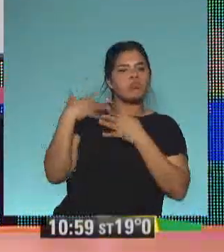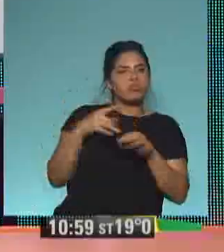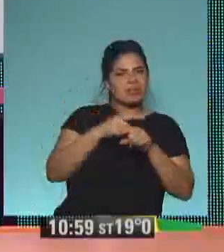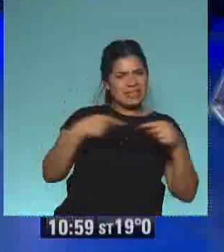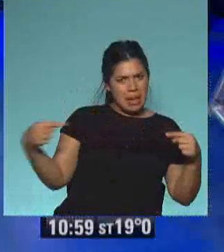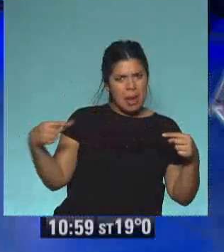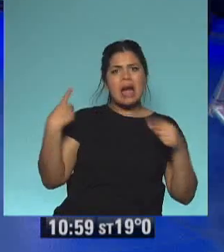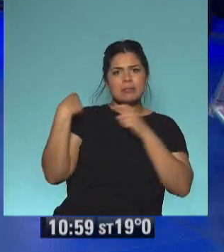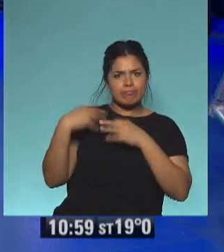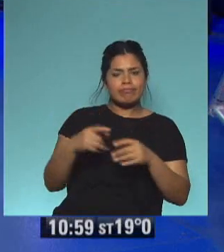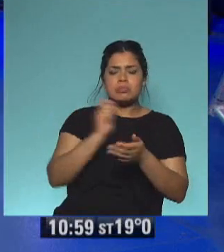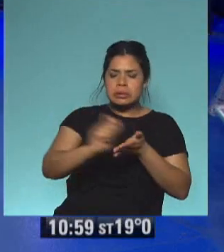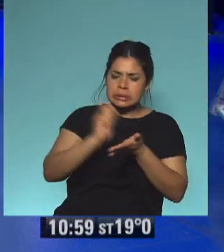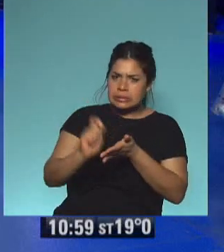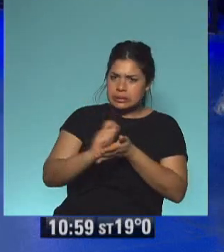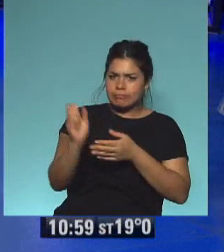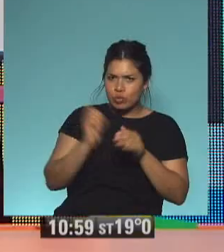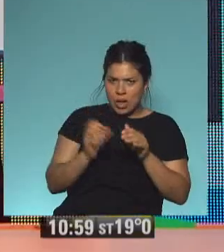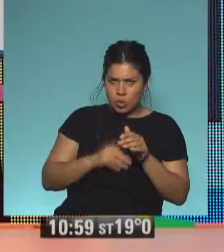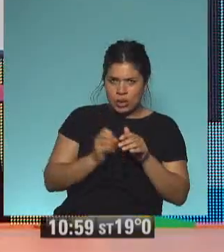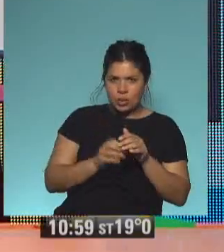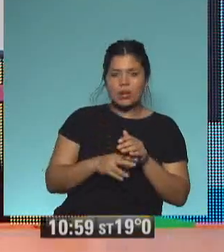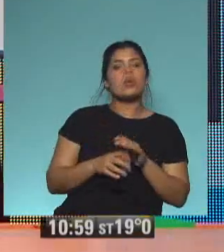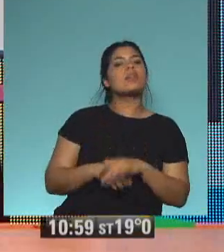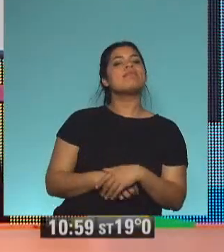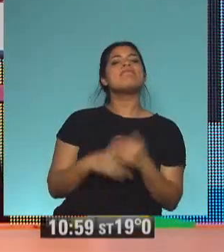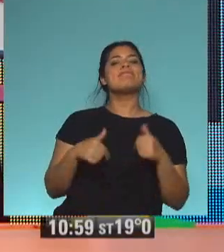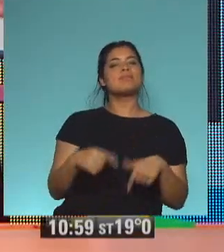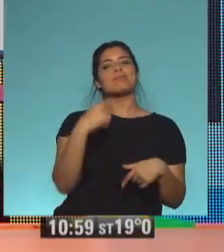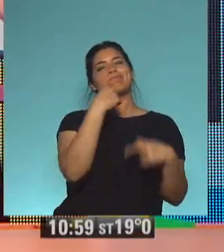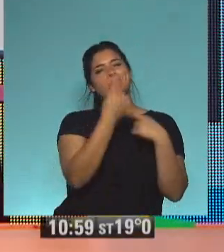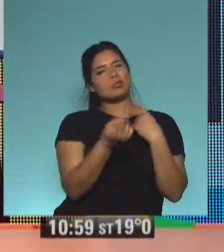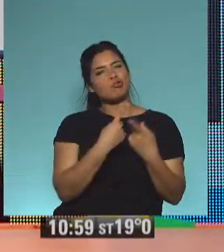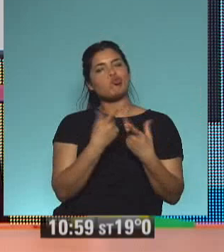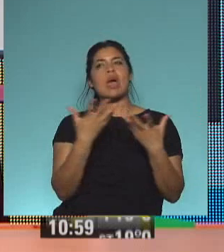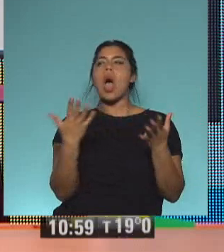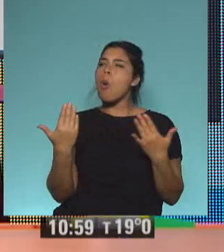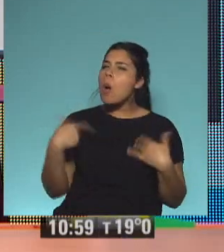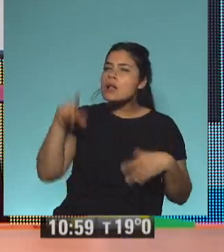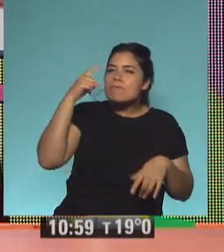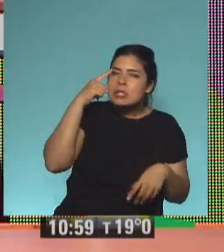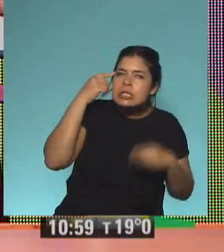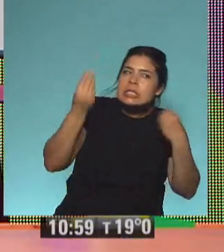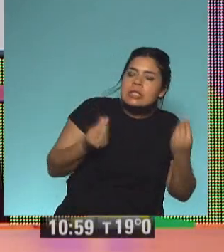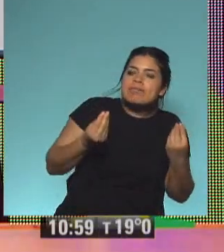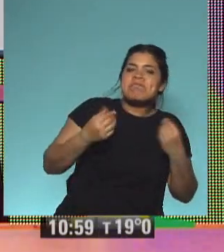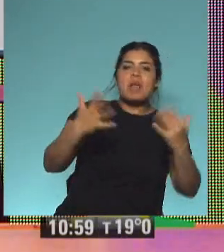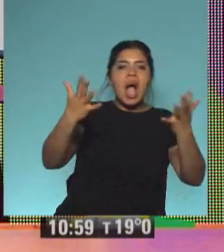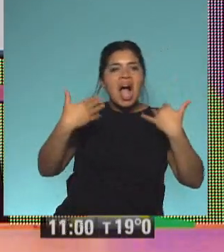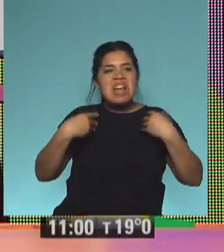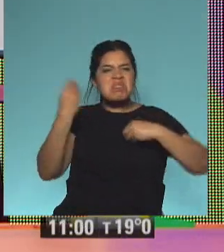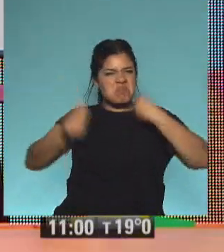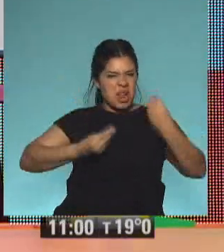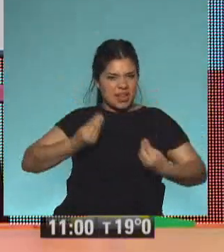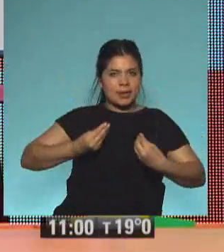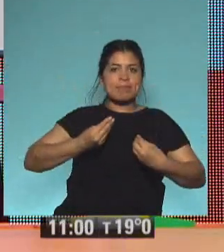Vamos a aprovechar nuestro frasco para respondernos a esta pregunta que nos hicimos al principio de la semana, que era ¿para qué sirve el aire? Y buenísimo, todas las respuestas